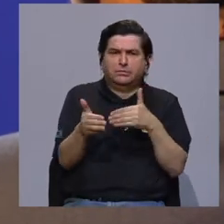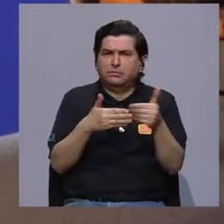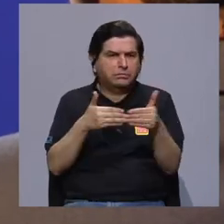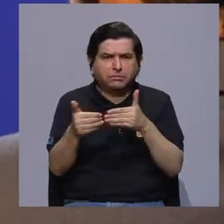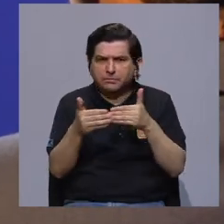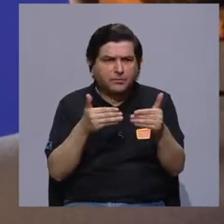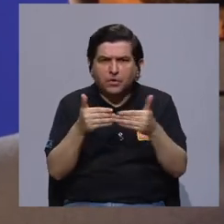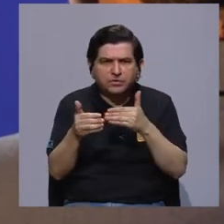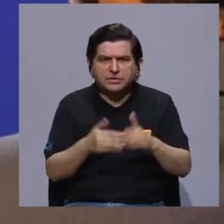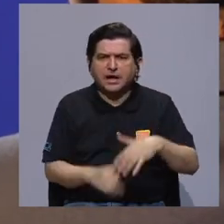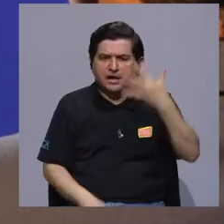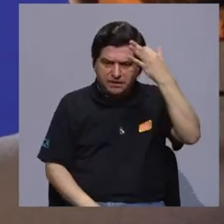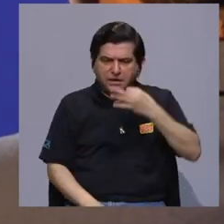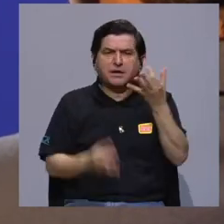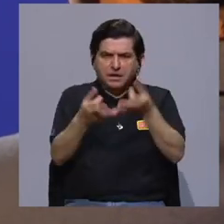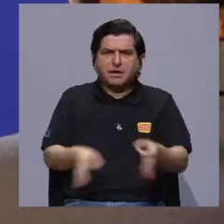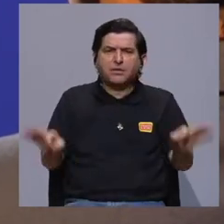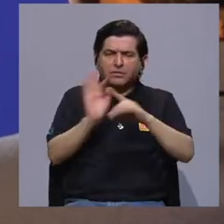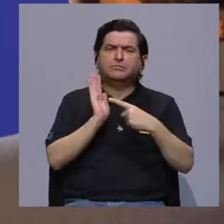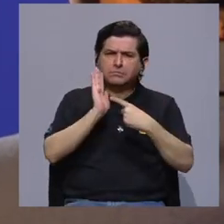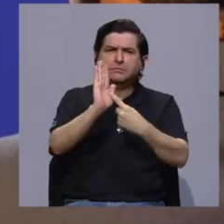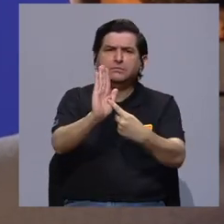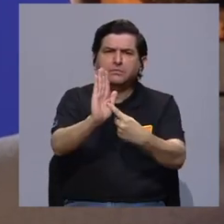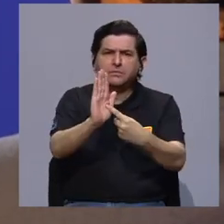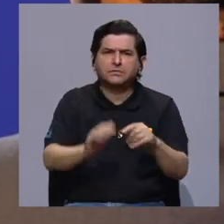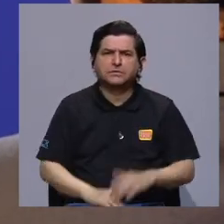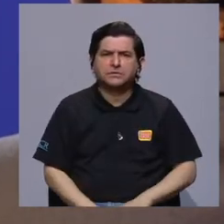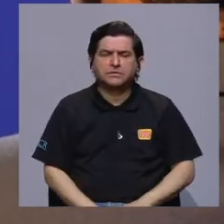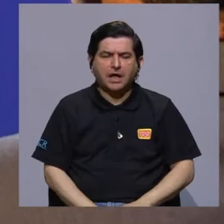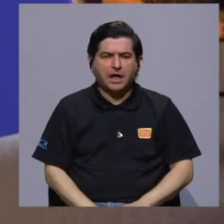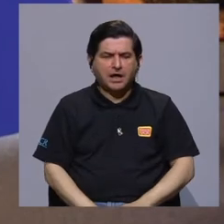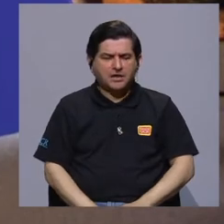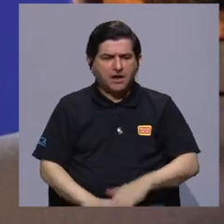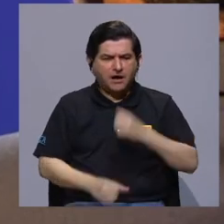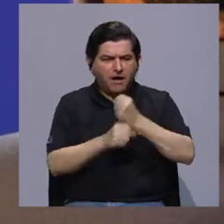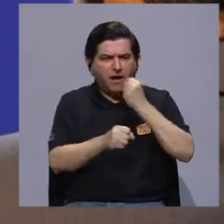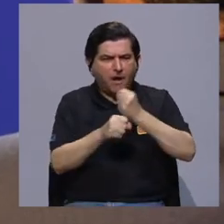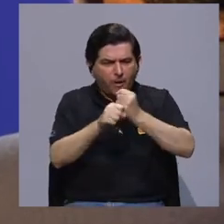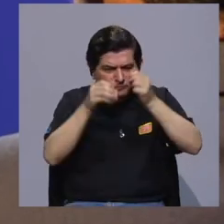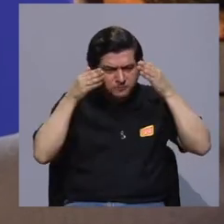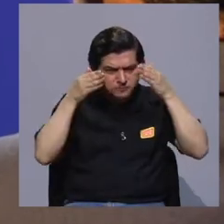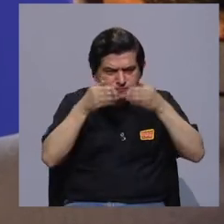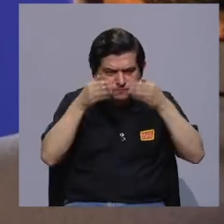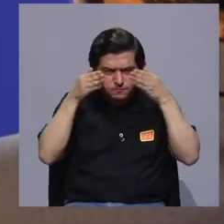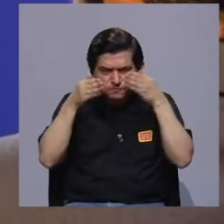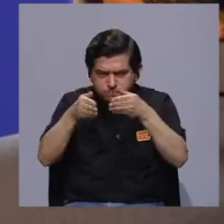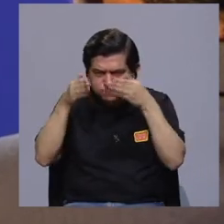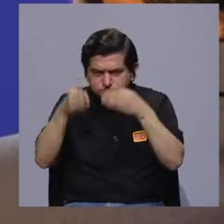A pesar de eso, creo que vale la pena resaltar la dedicación